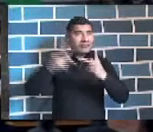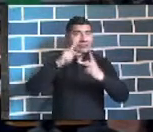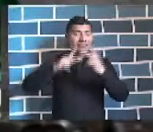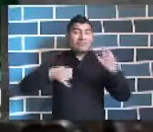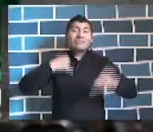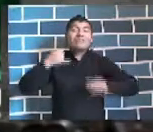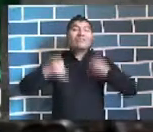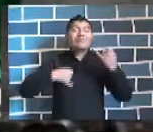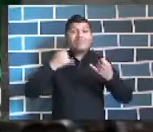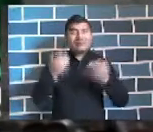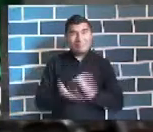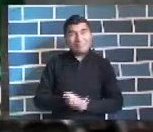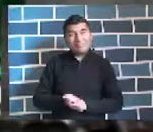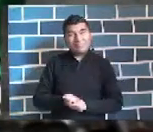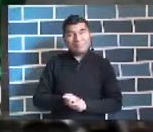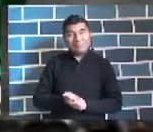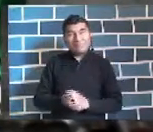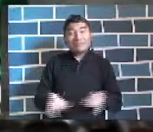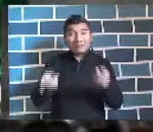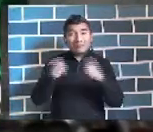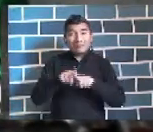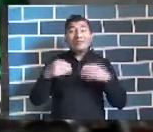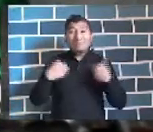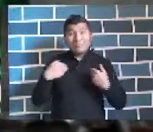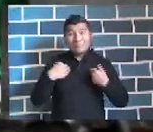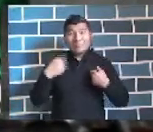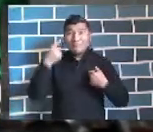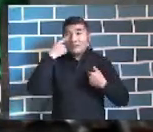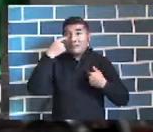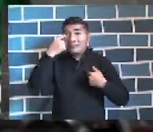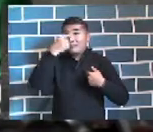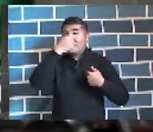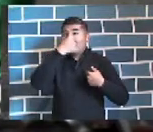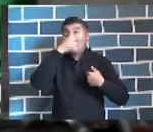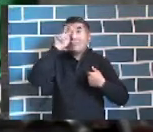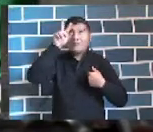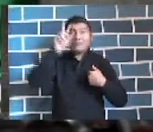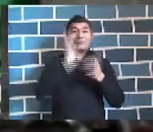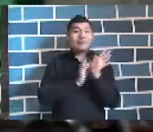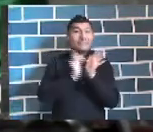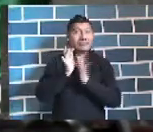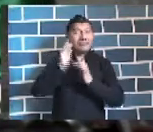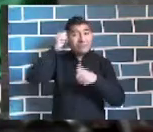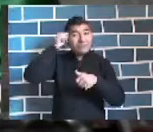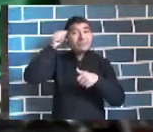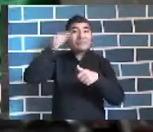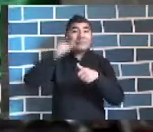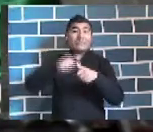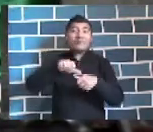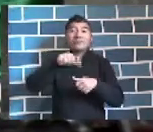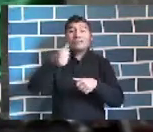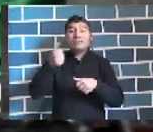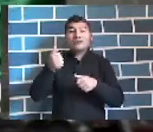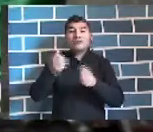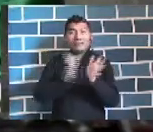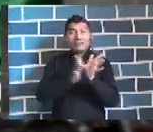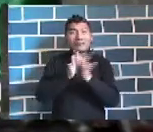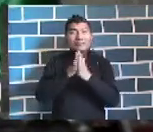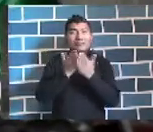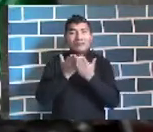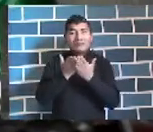juventud. Al tener la mirada fija en Jesús, recordemos otra citación